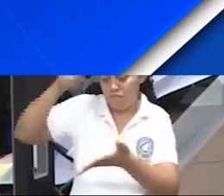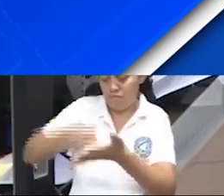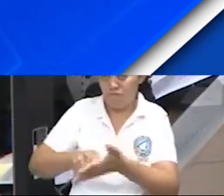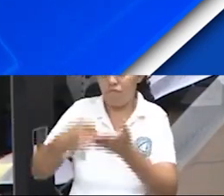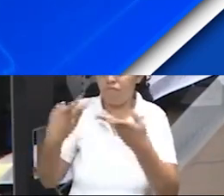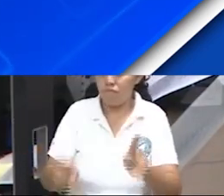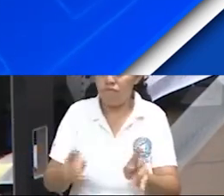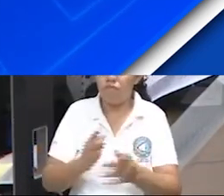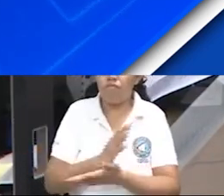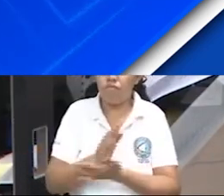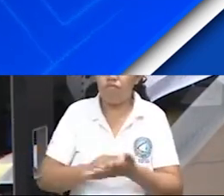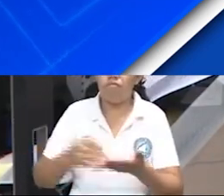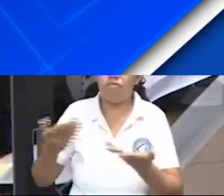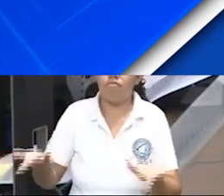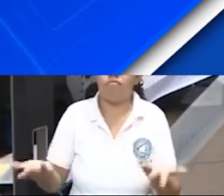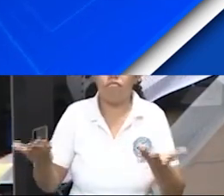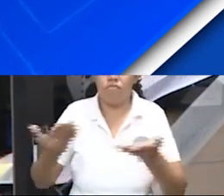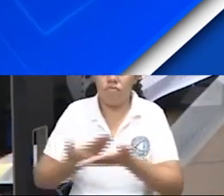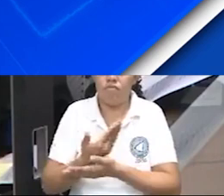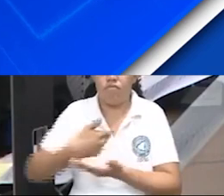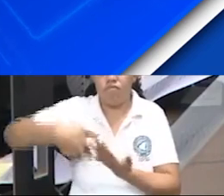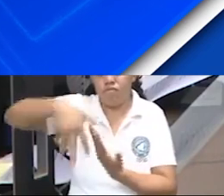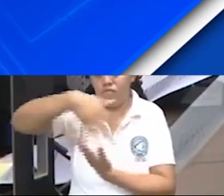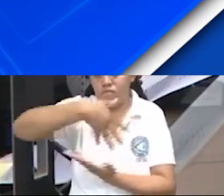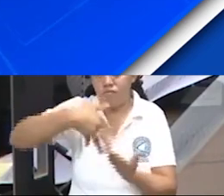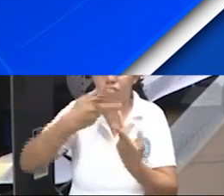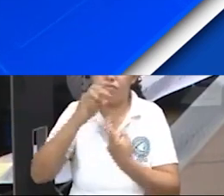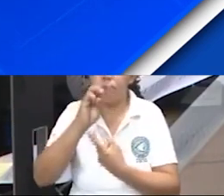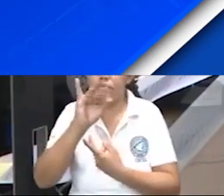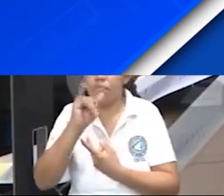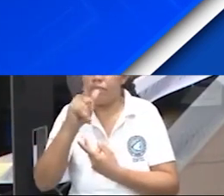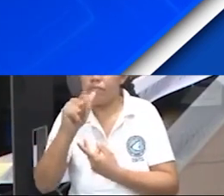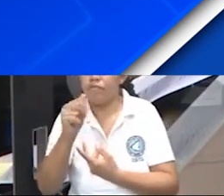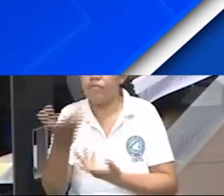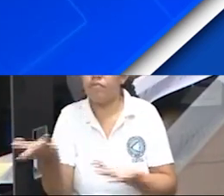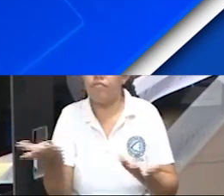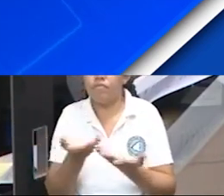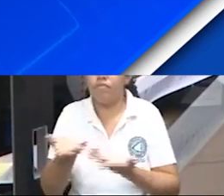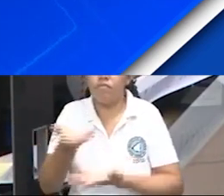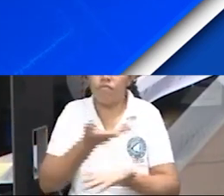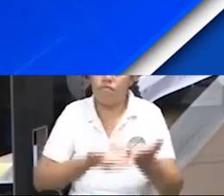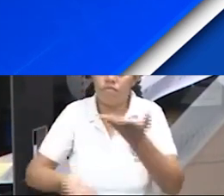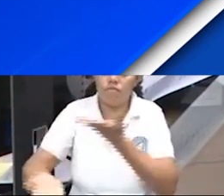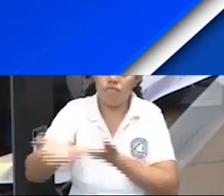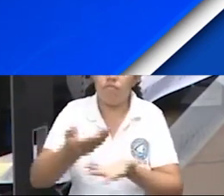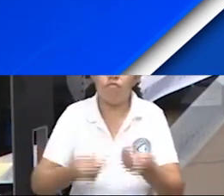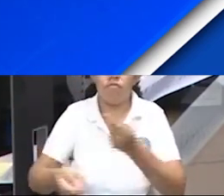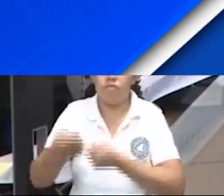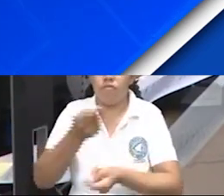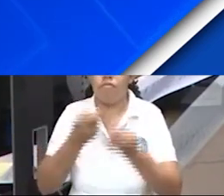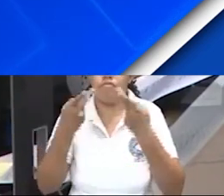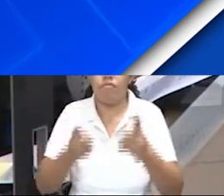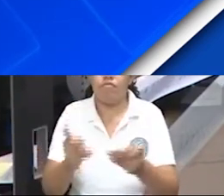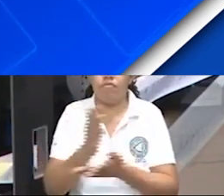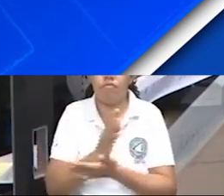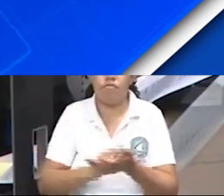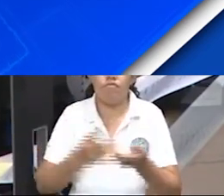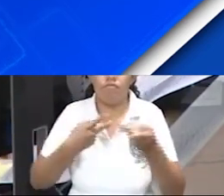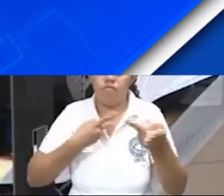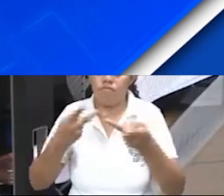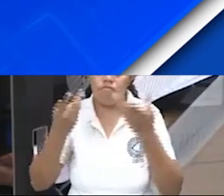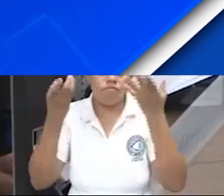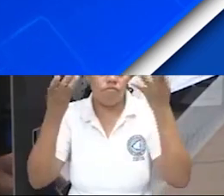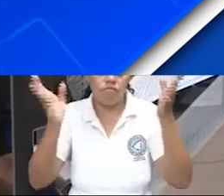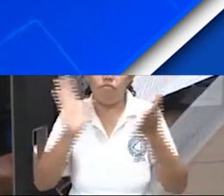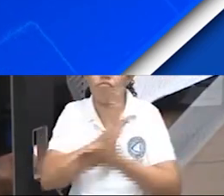memorándum para la creación de la Comisión Mixta Intergubernamental para la Cooperación Económica, Comercial y el